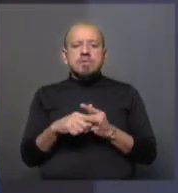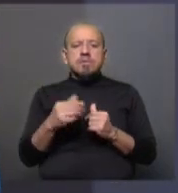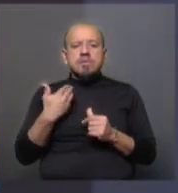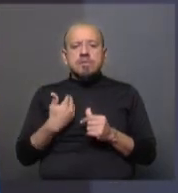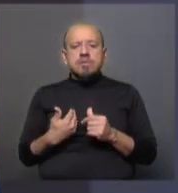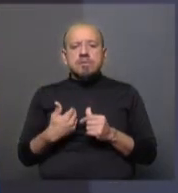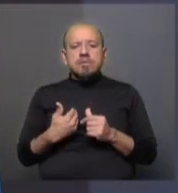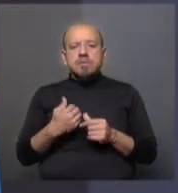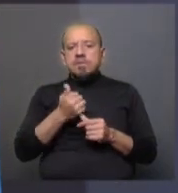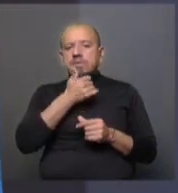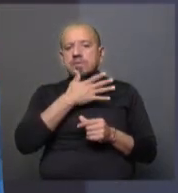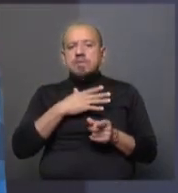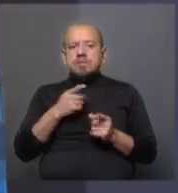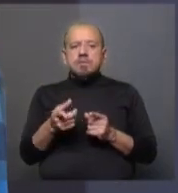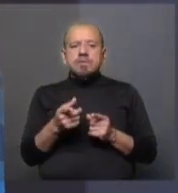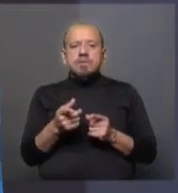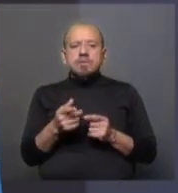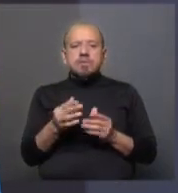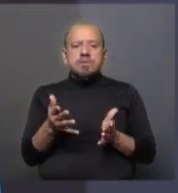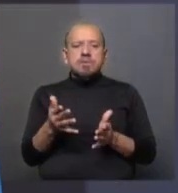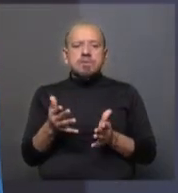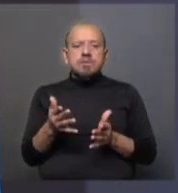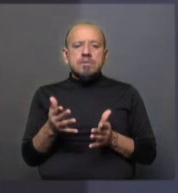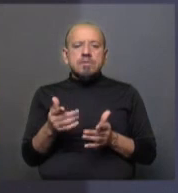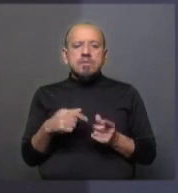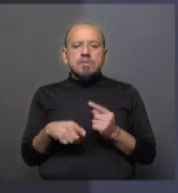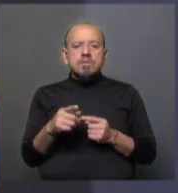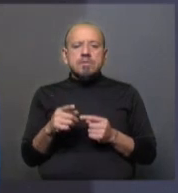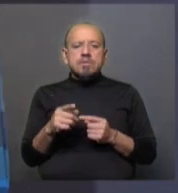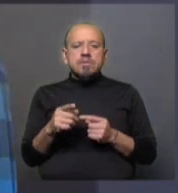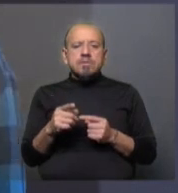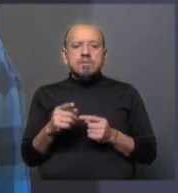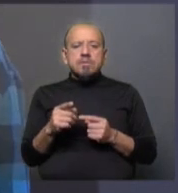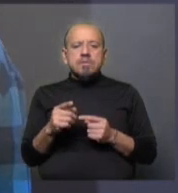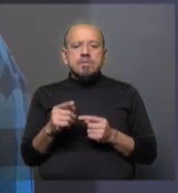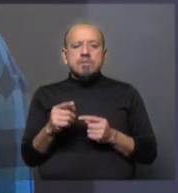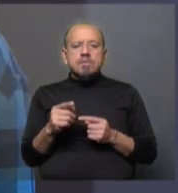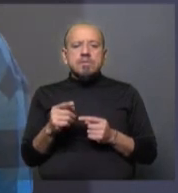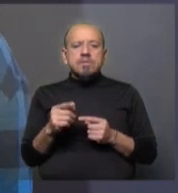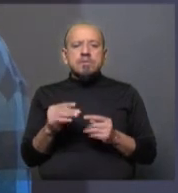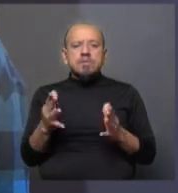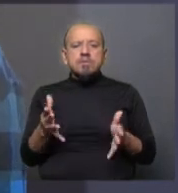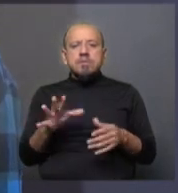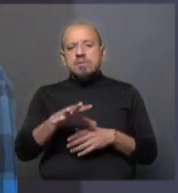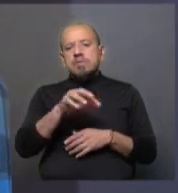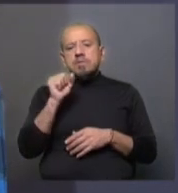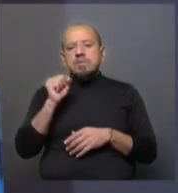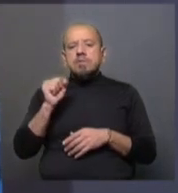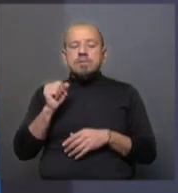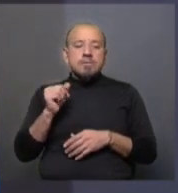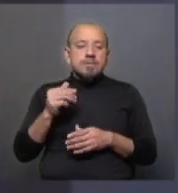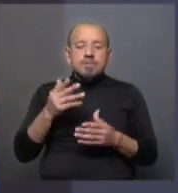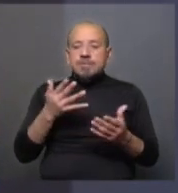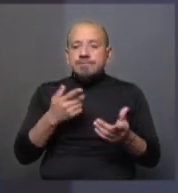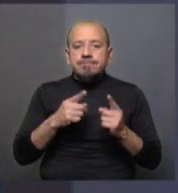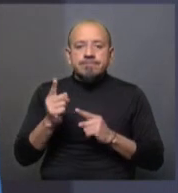las historias tienen que tener algo detrás que sea yo digo atrapante digo es mu Cruel No pero digo es así las historias tienen que tener